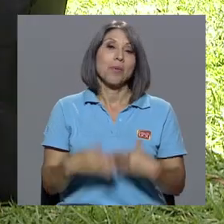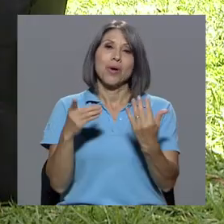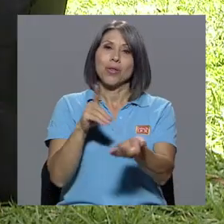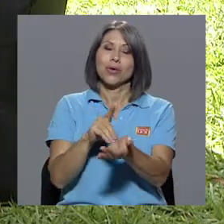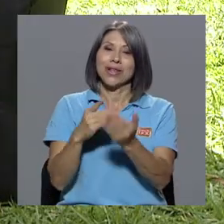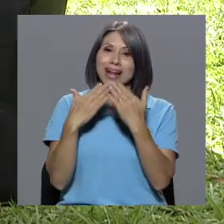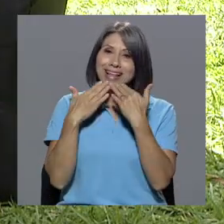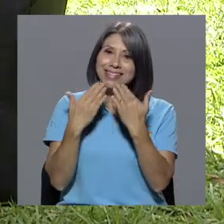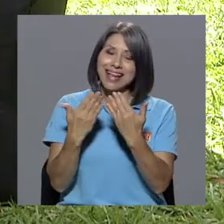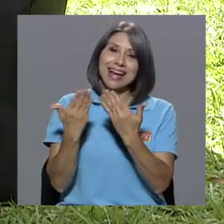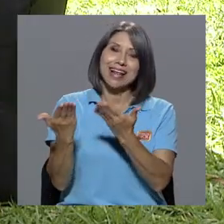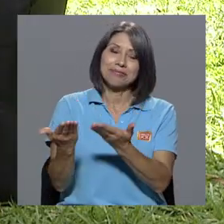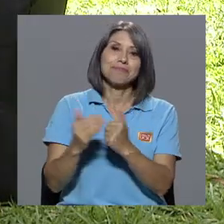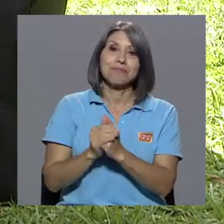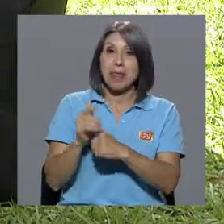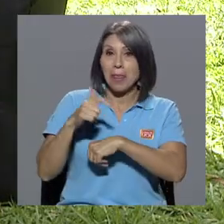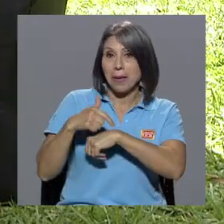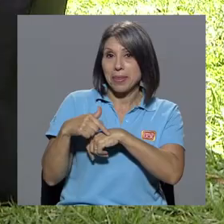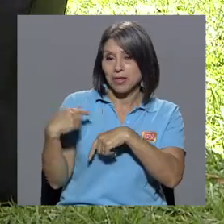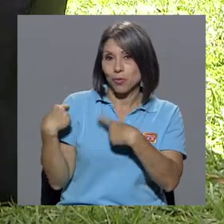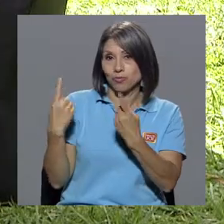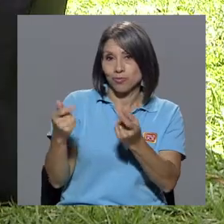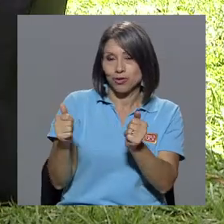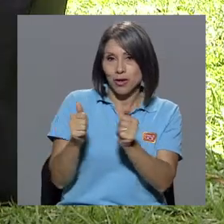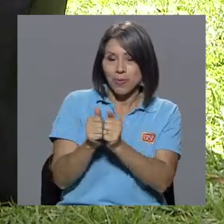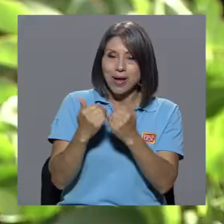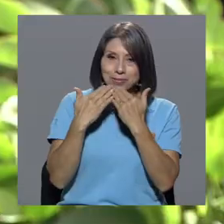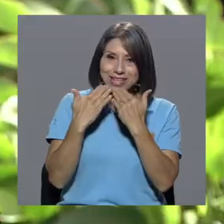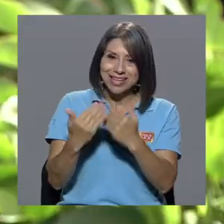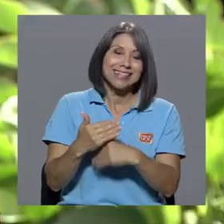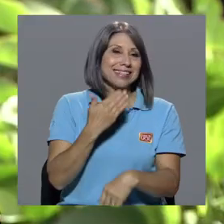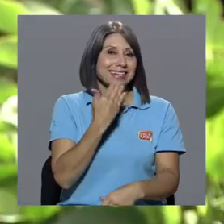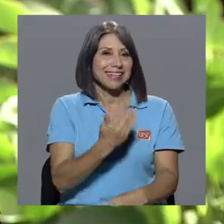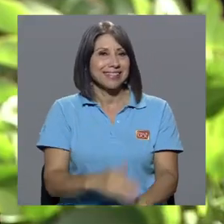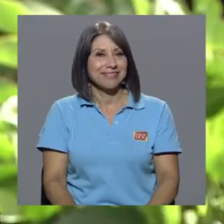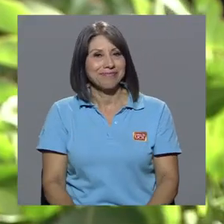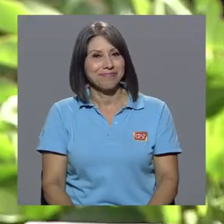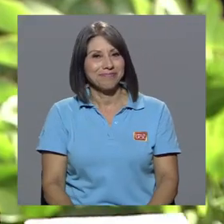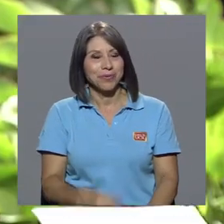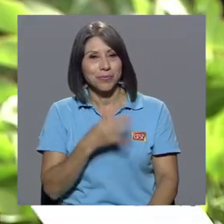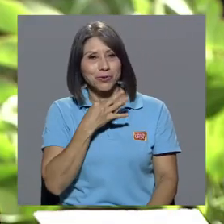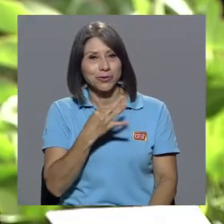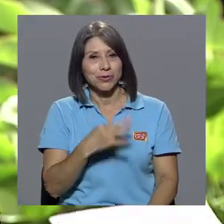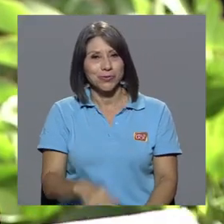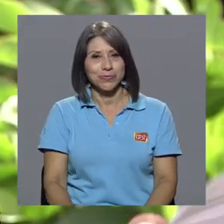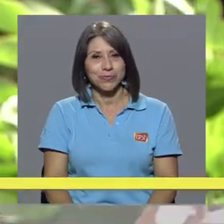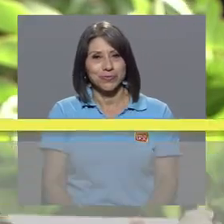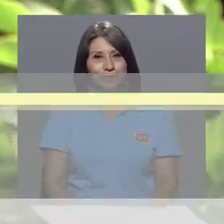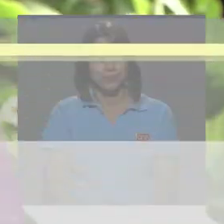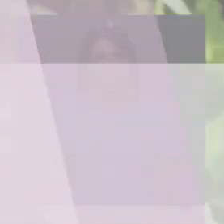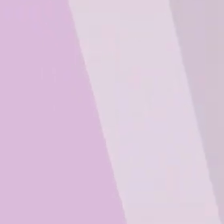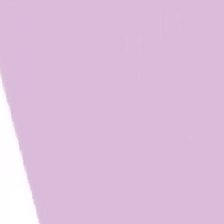Bueno, doctora, agradecerle el espacio, uh-huh. el ratito que nos acompañó. Muchísimas gracias.